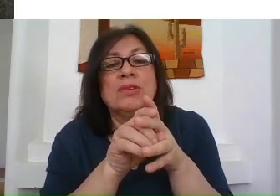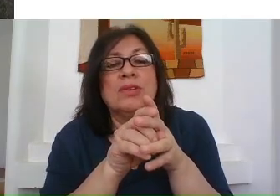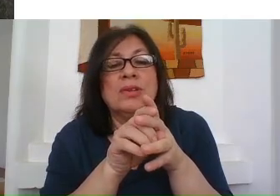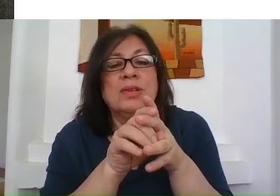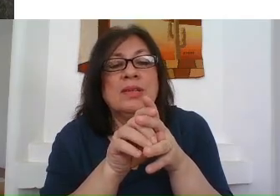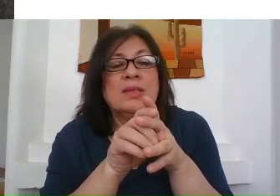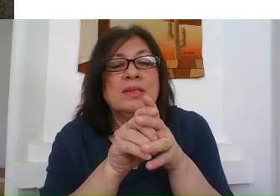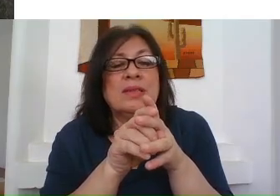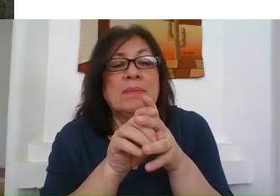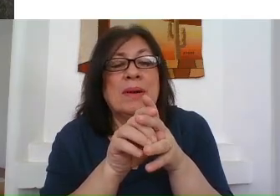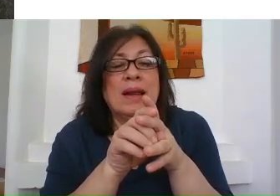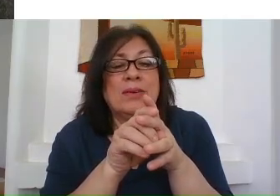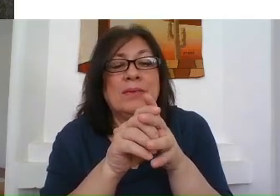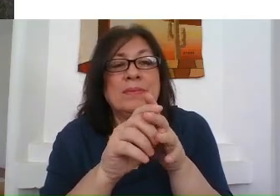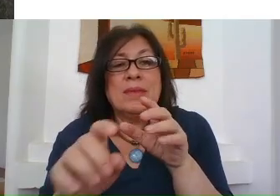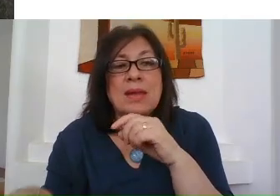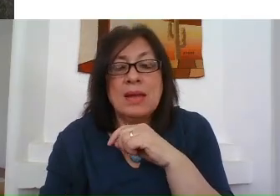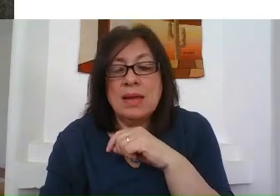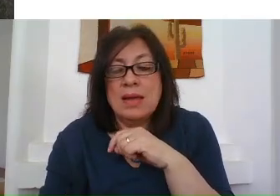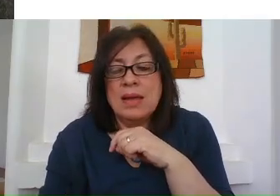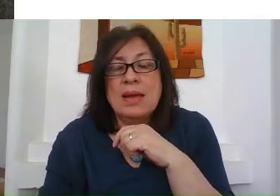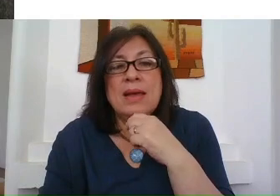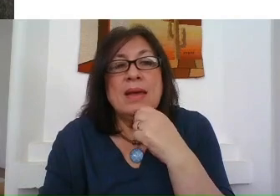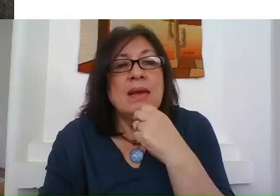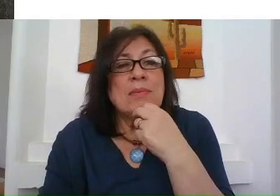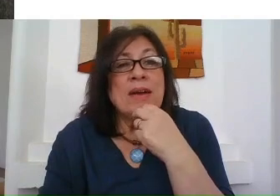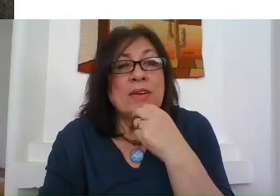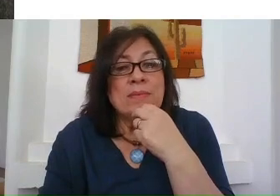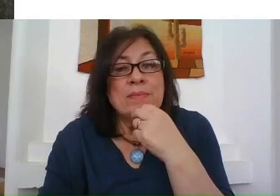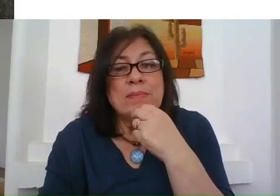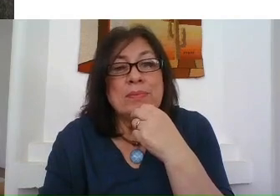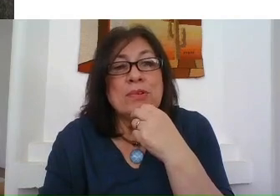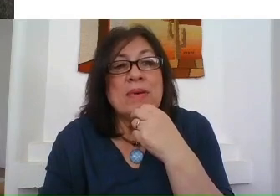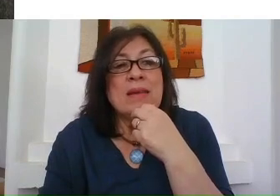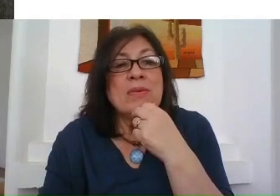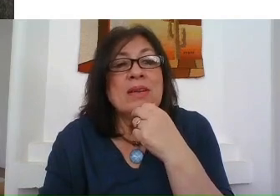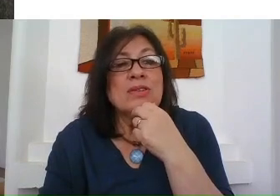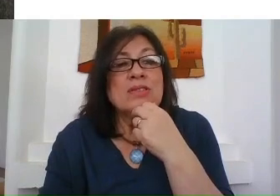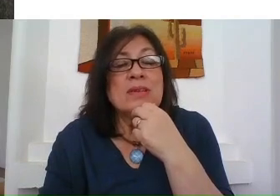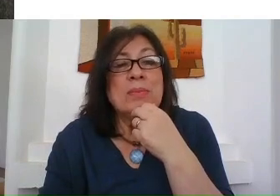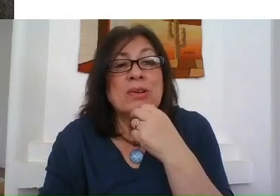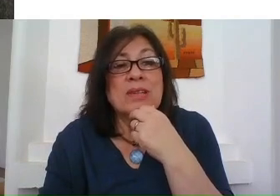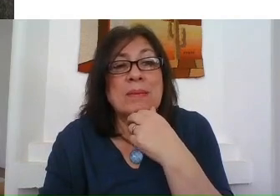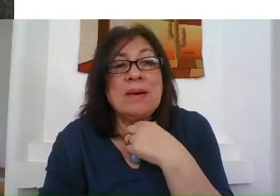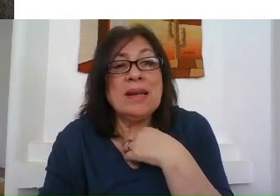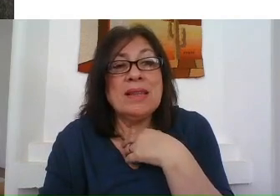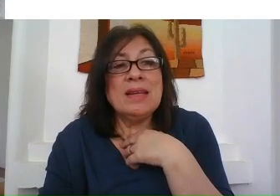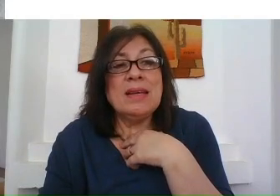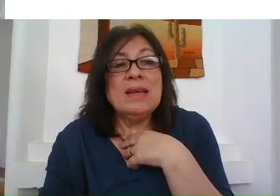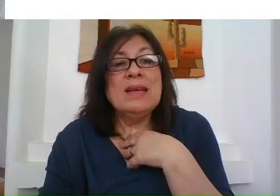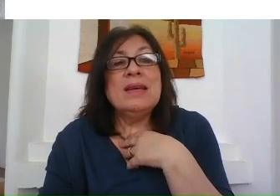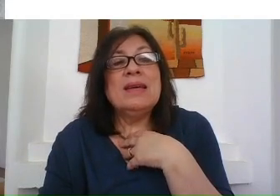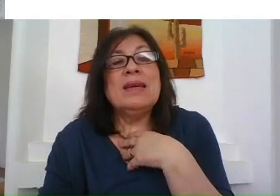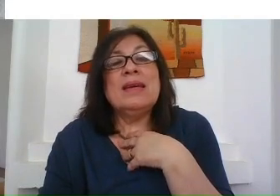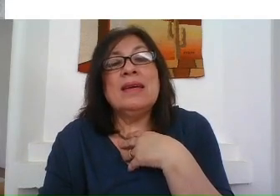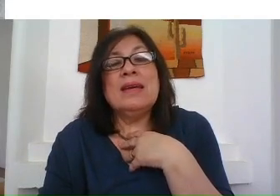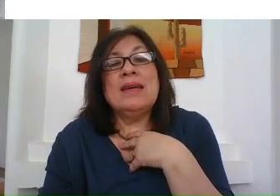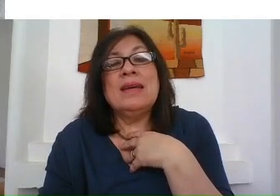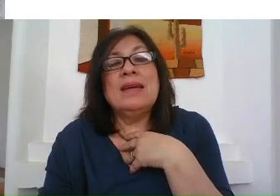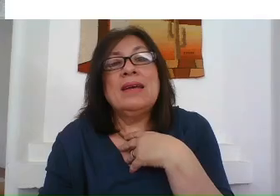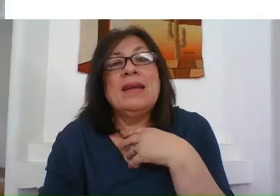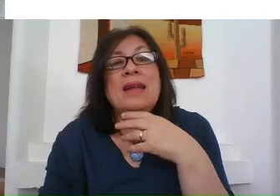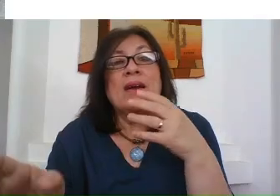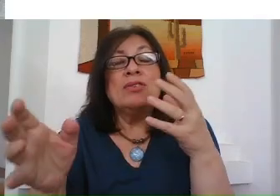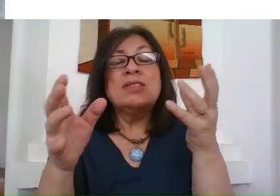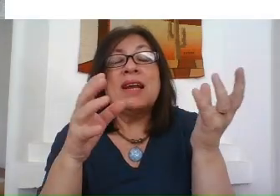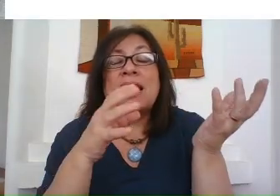desarrollo motor temprano. Bueno, tomaremos entonces por otra parte